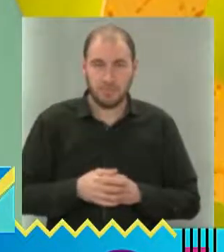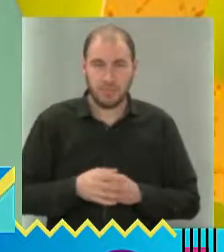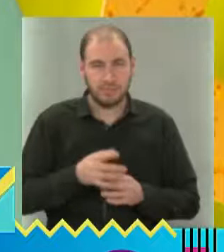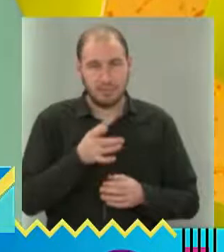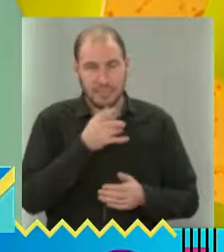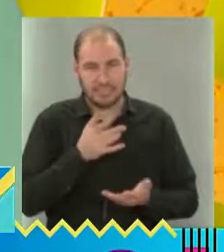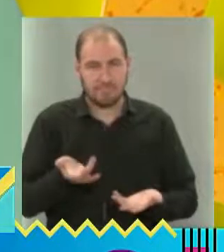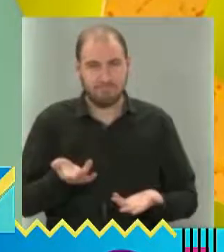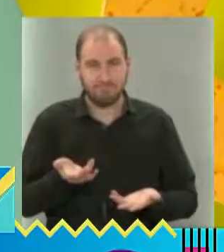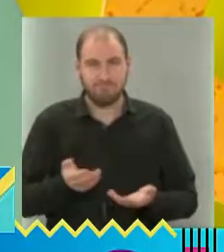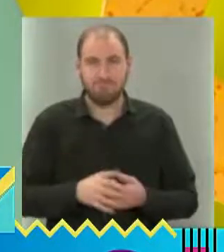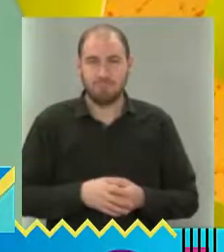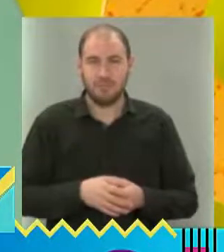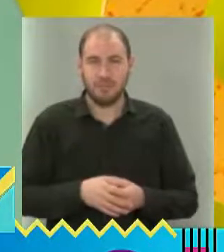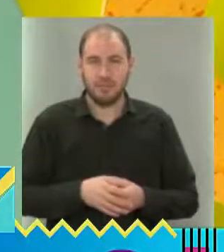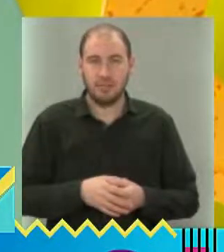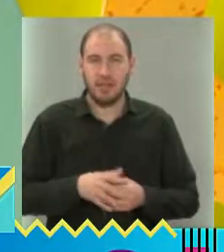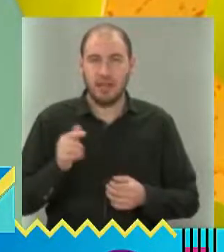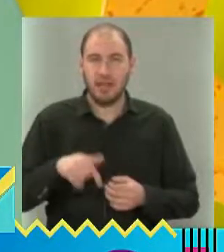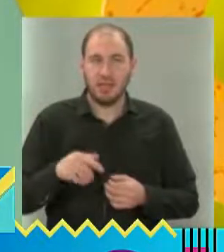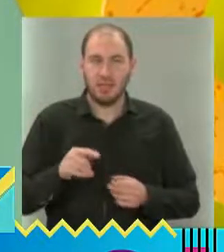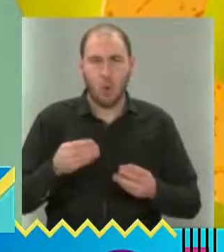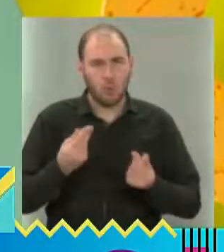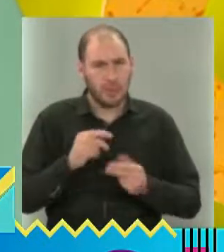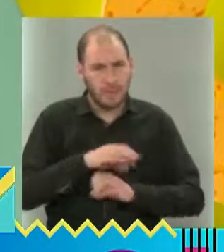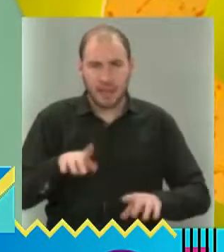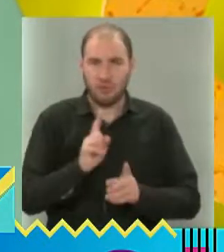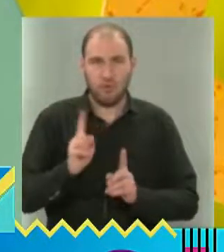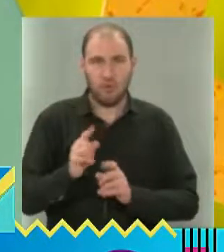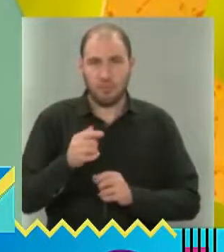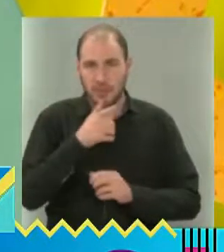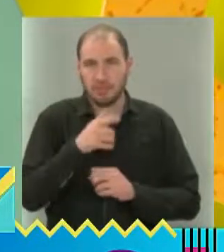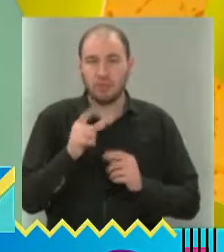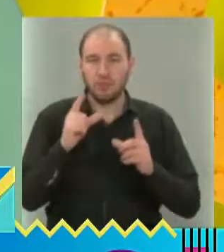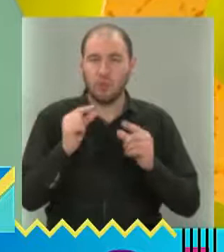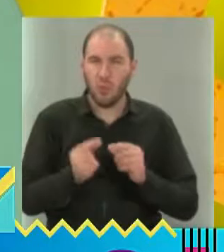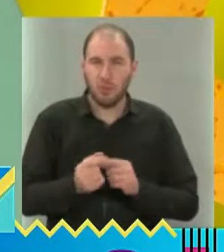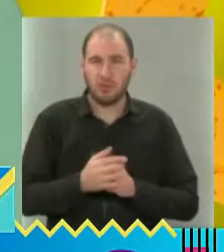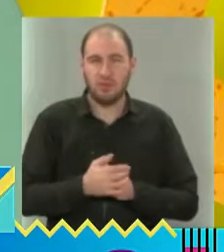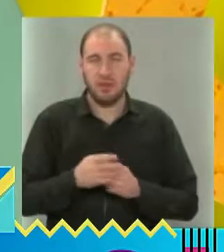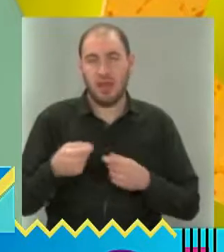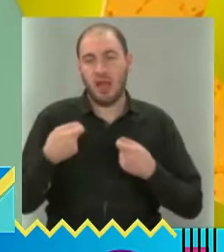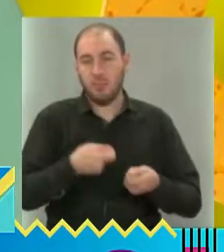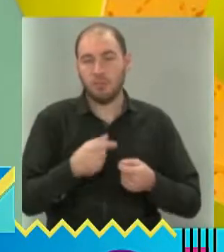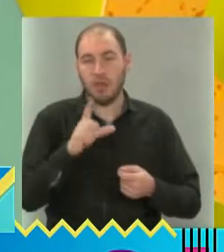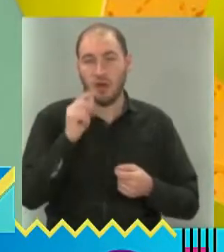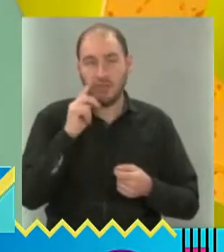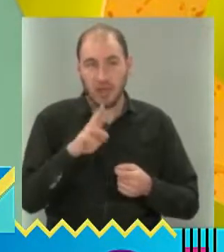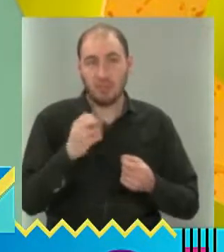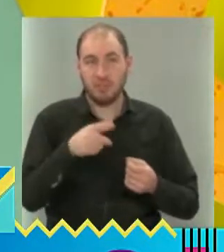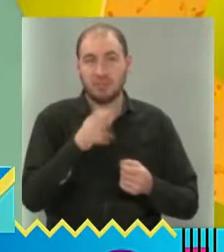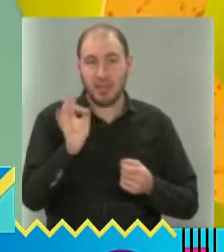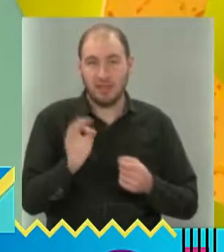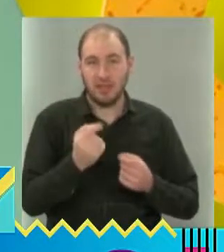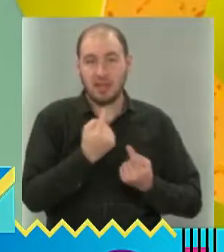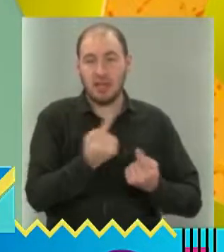creo que haya sido para nada mal utilizado, no creo que haga un número en lo que se aporta a la cuviar en las distintas cadenas, porque ustedes saben que